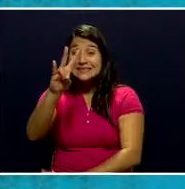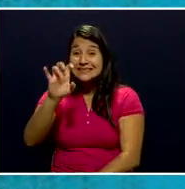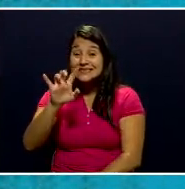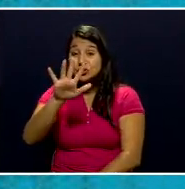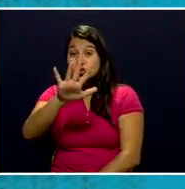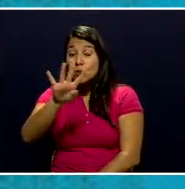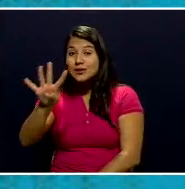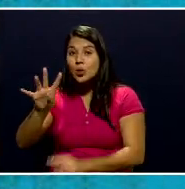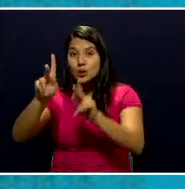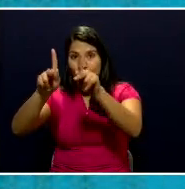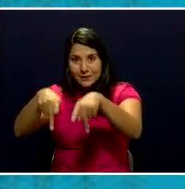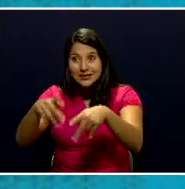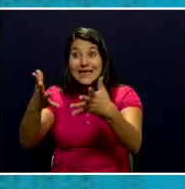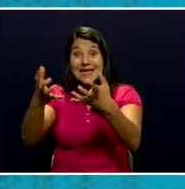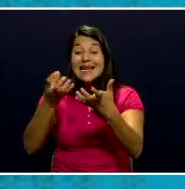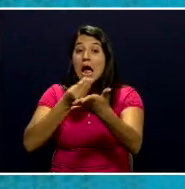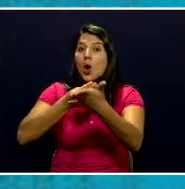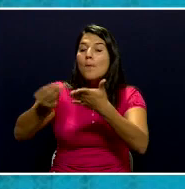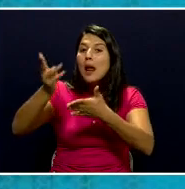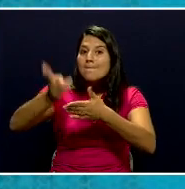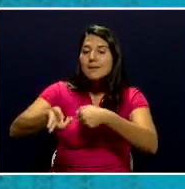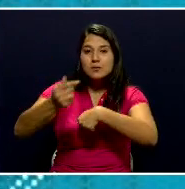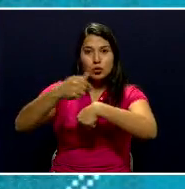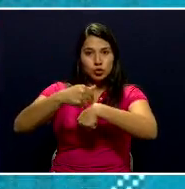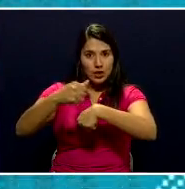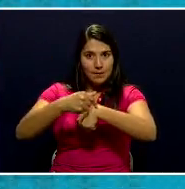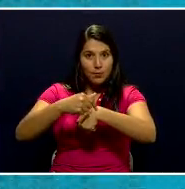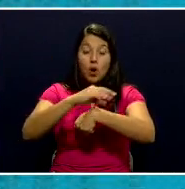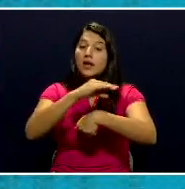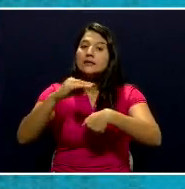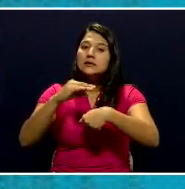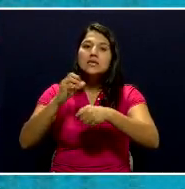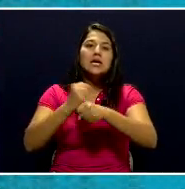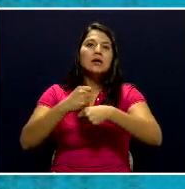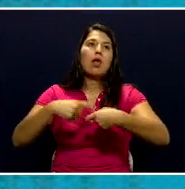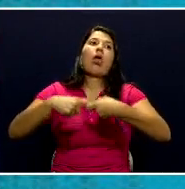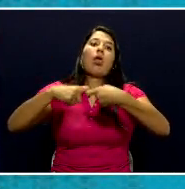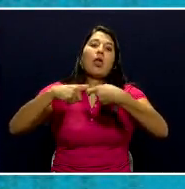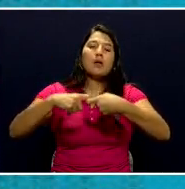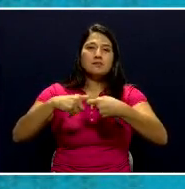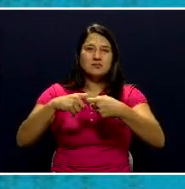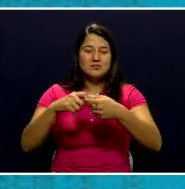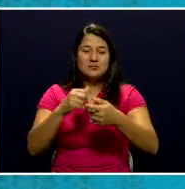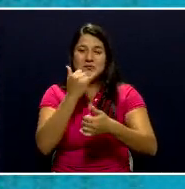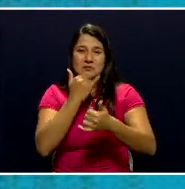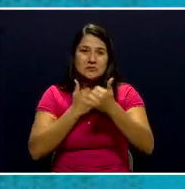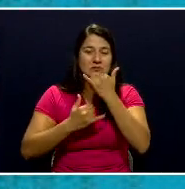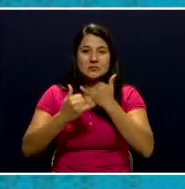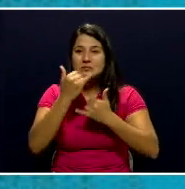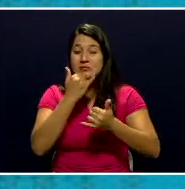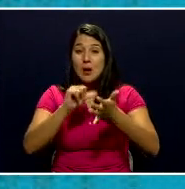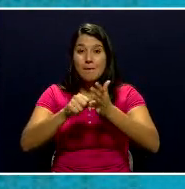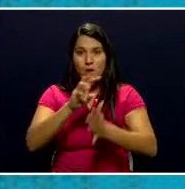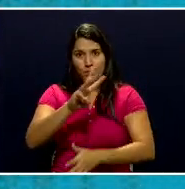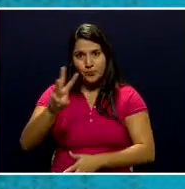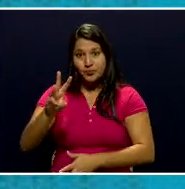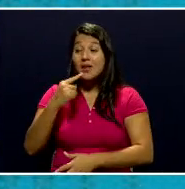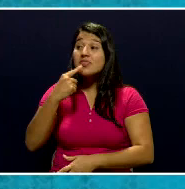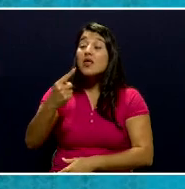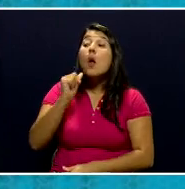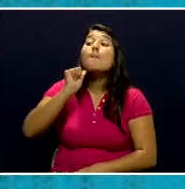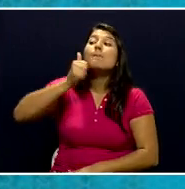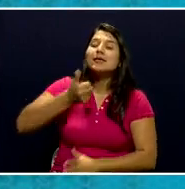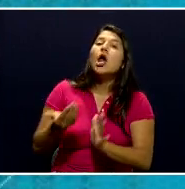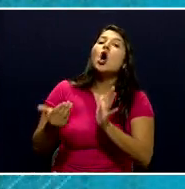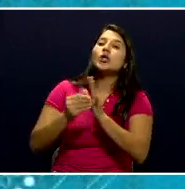2.494.754 personas queriendo comprar al mismo tiempo y generó errores en algunos casos. Mañana volvemos a poner en venta